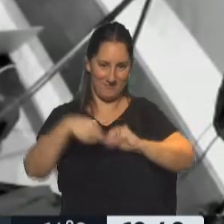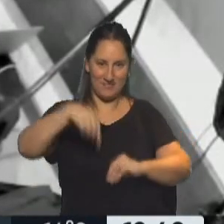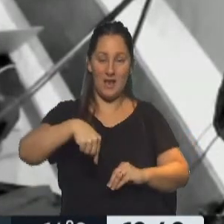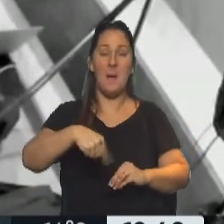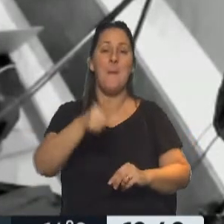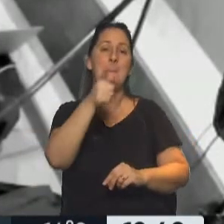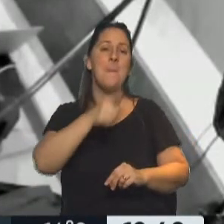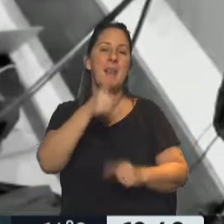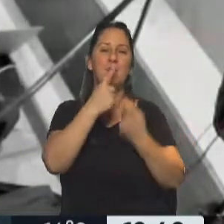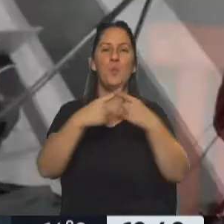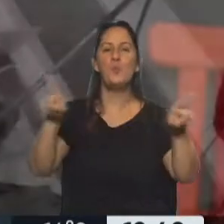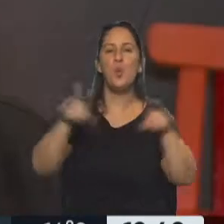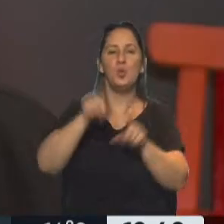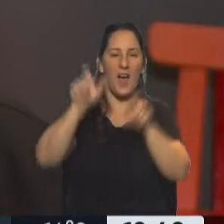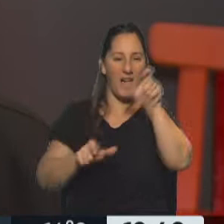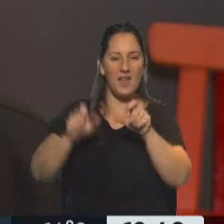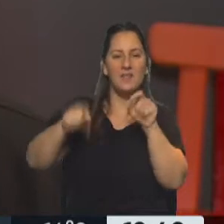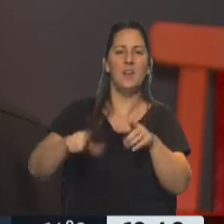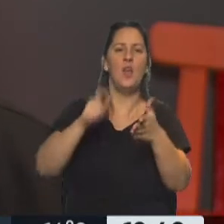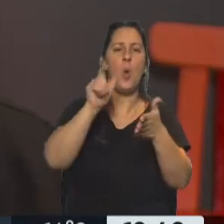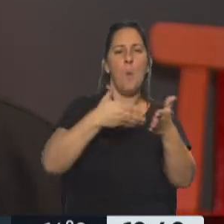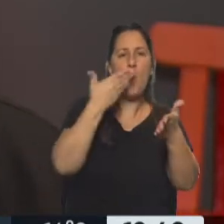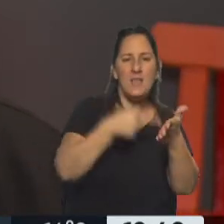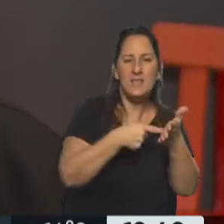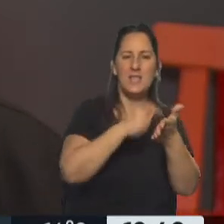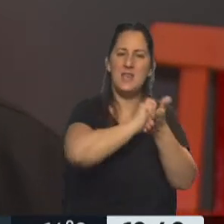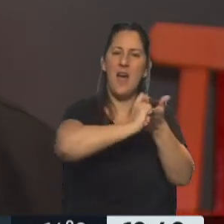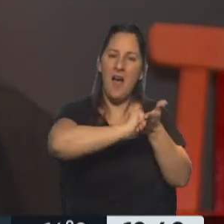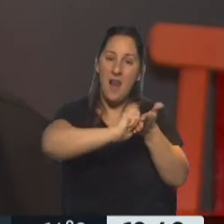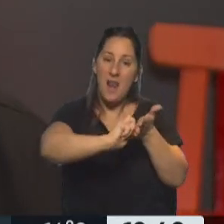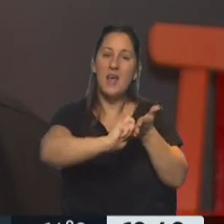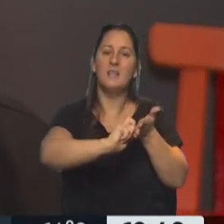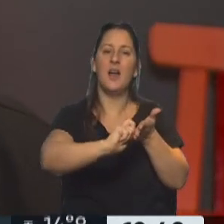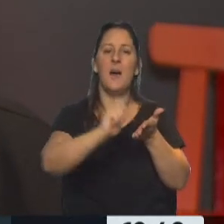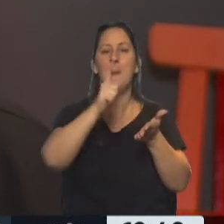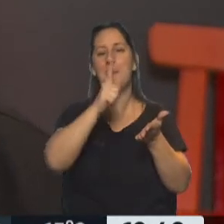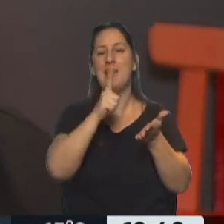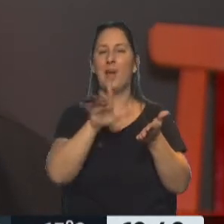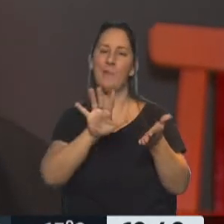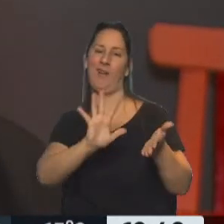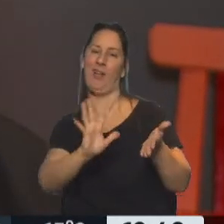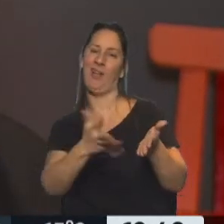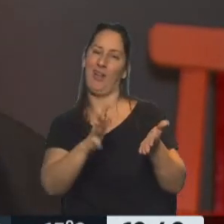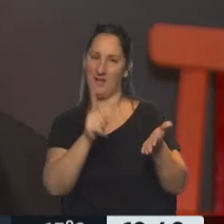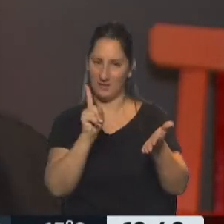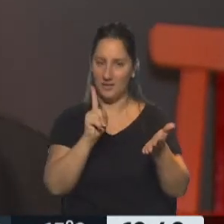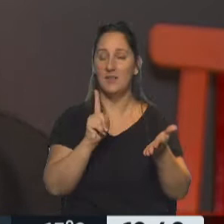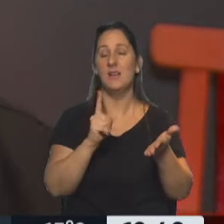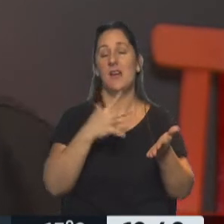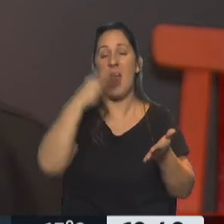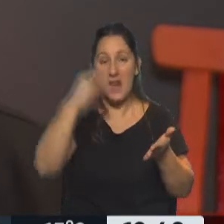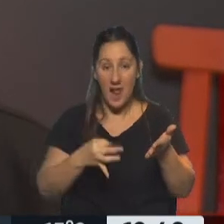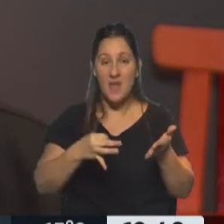que en la música popular la poesía, la letra, está un poquito ninguneada. Y la verdad